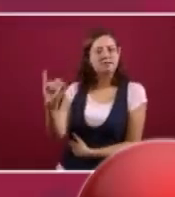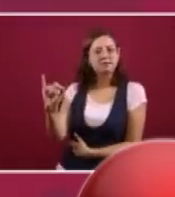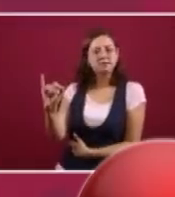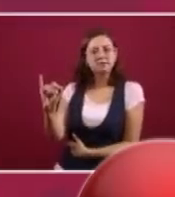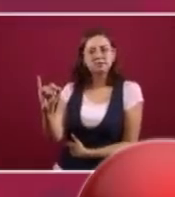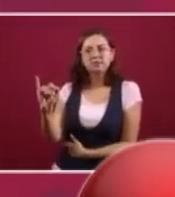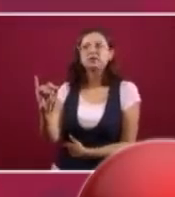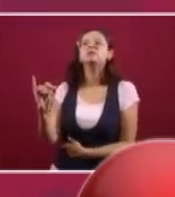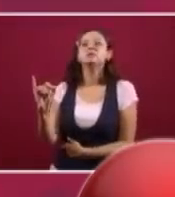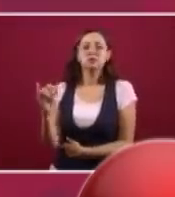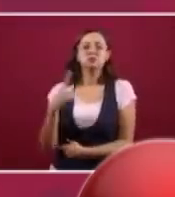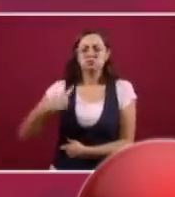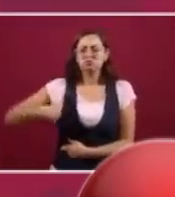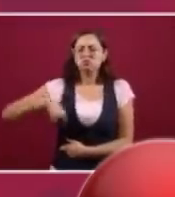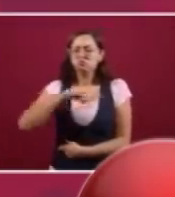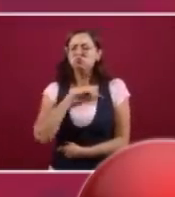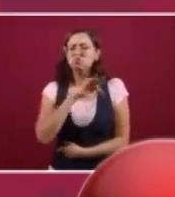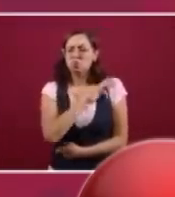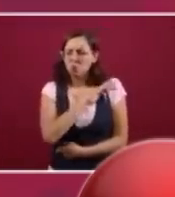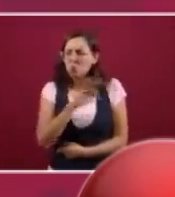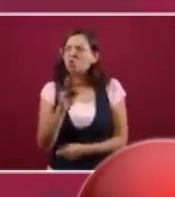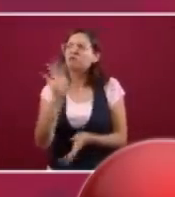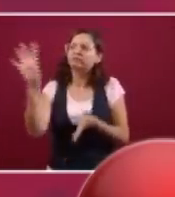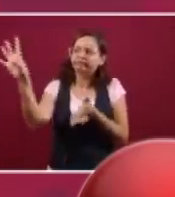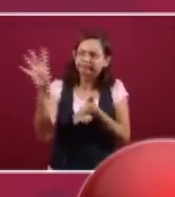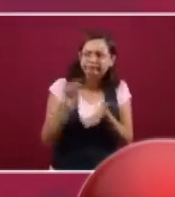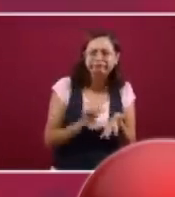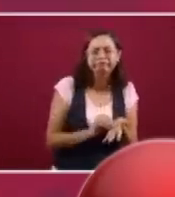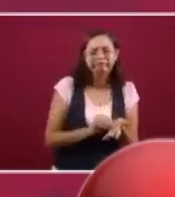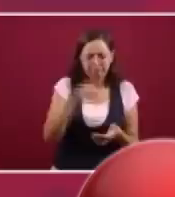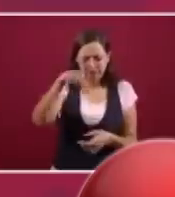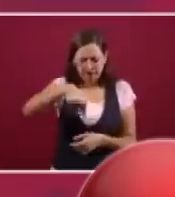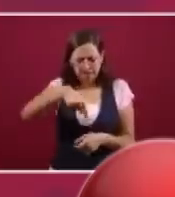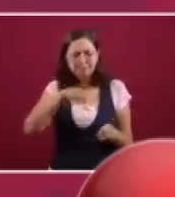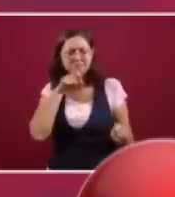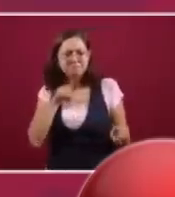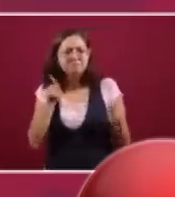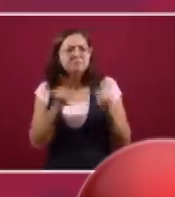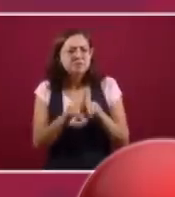Podemos ir hacia allá y estamos